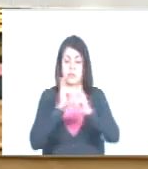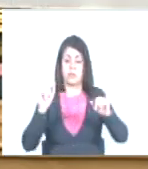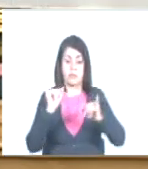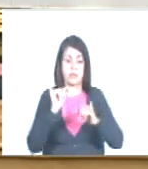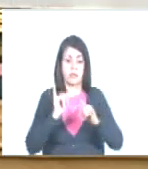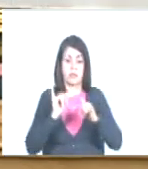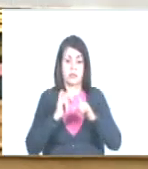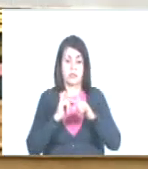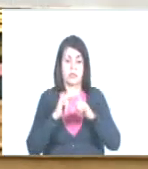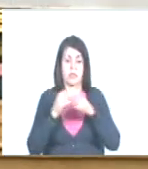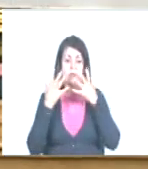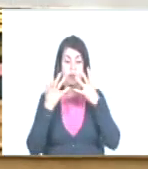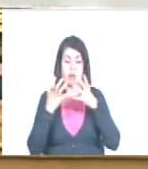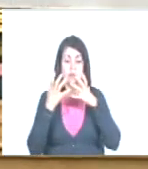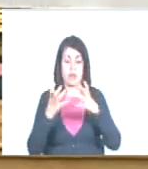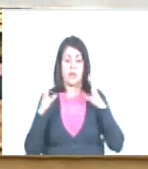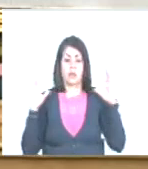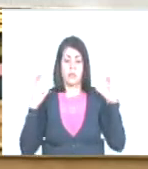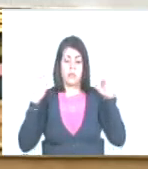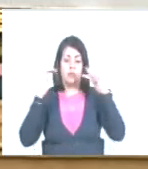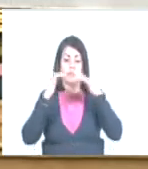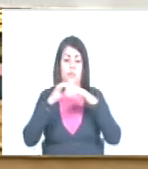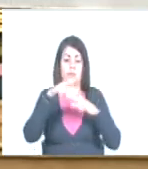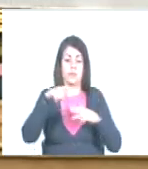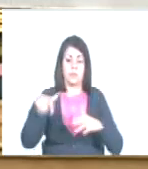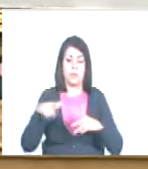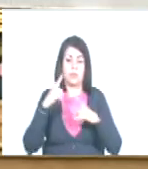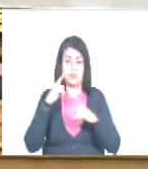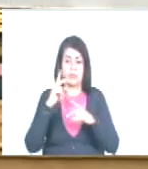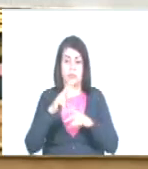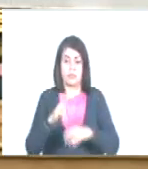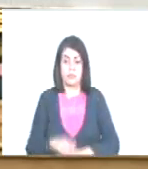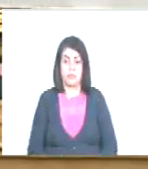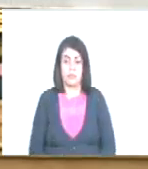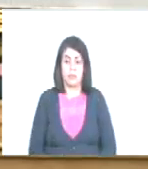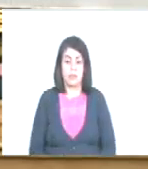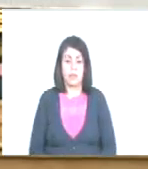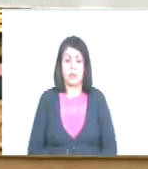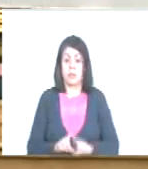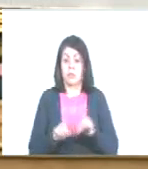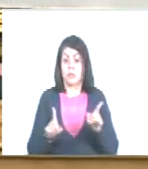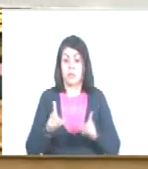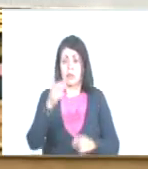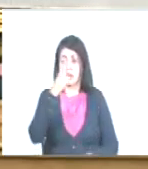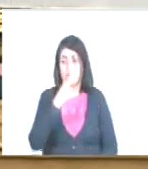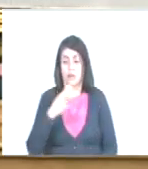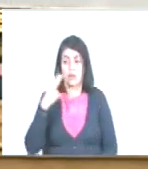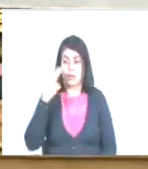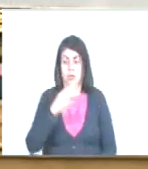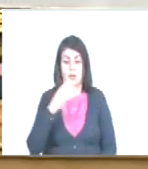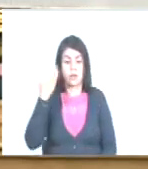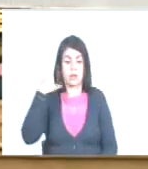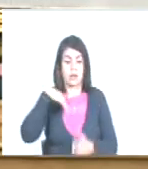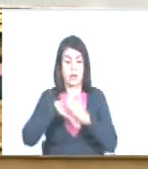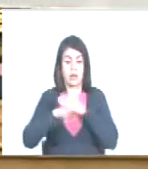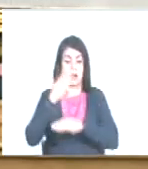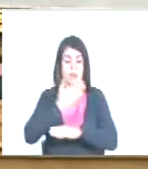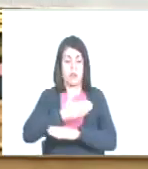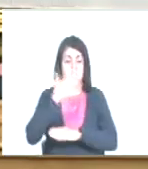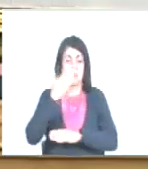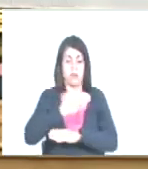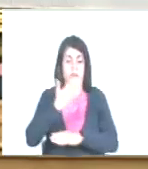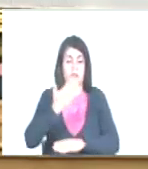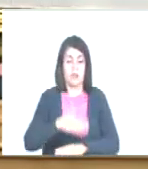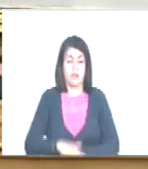la inmensa concentración de personas que allí había. Pero él se había comprometido con ir a Cabimas, y fue a